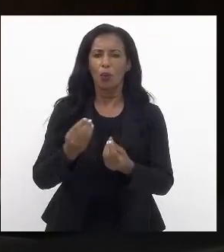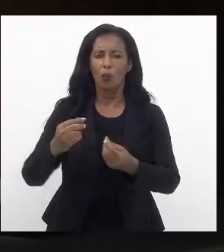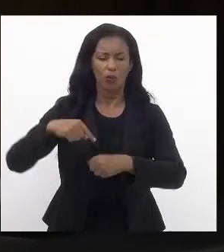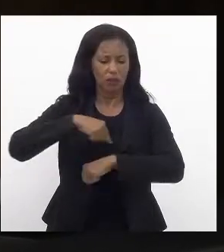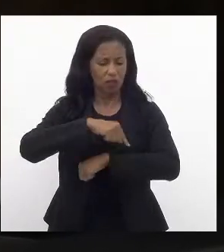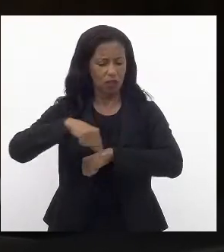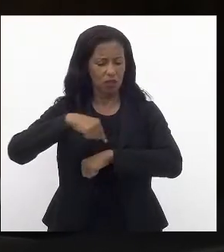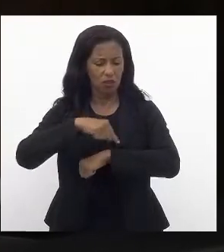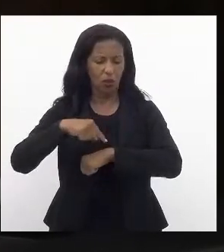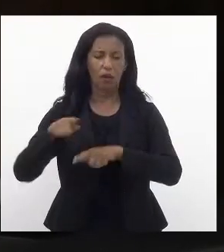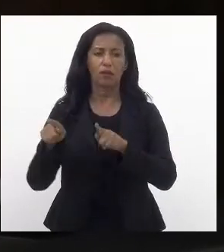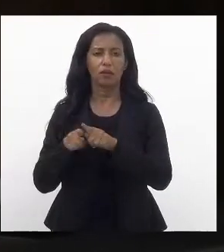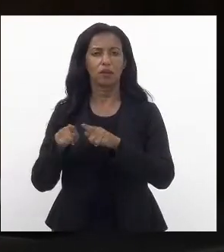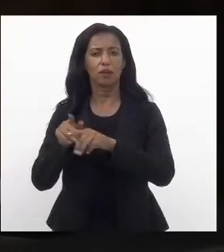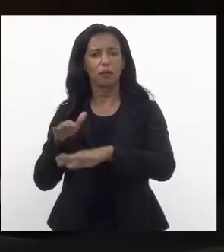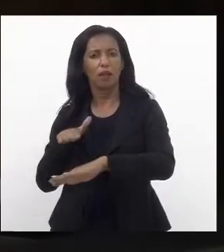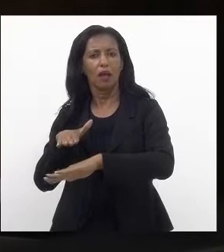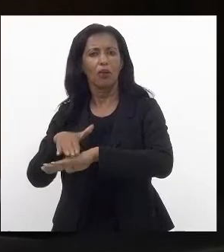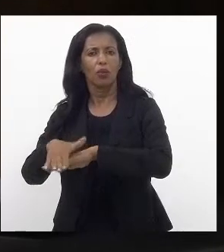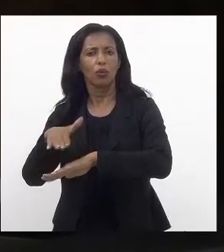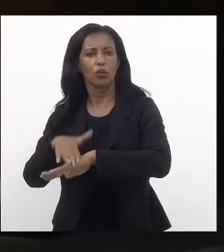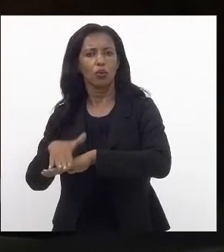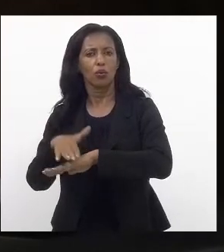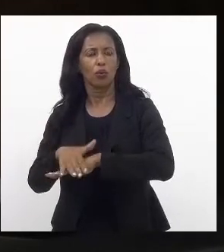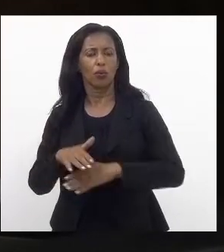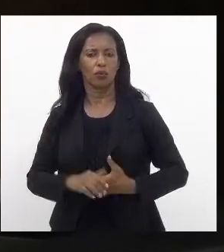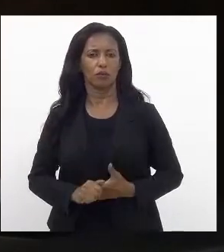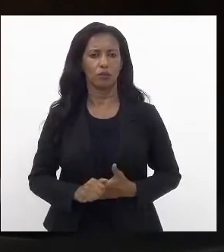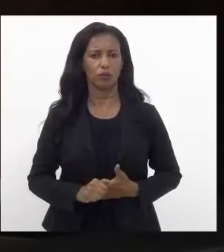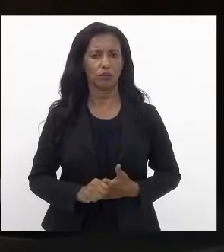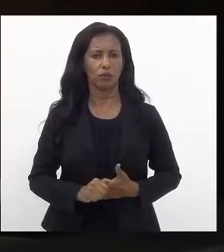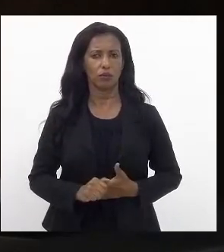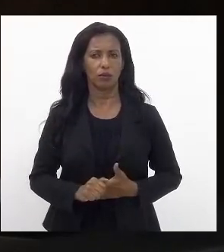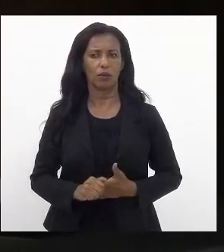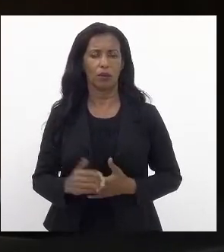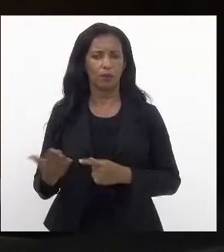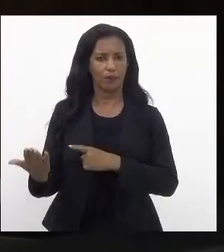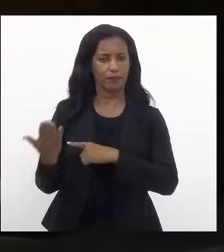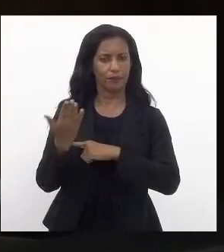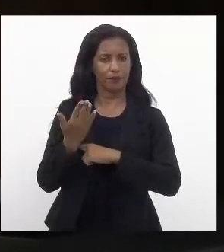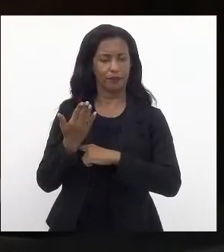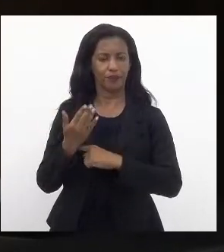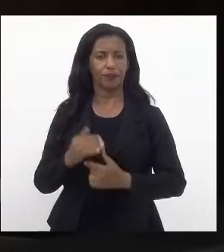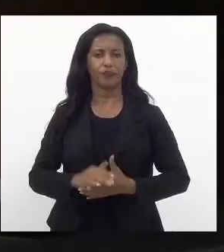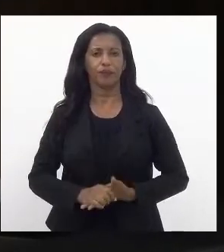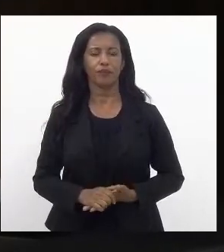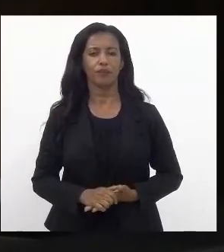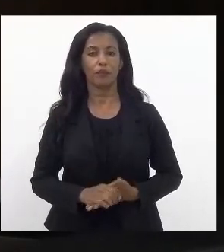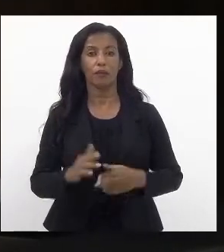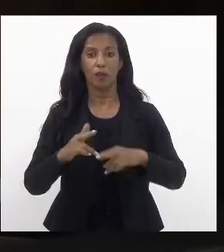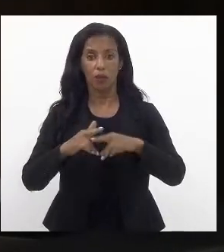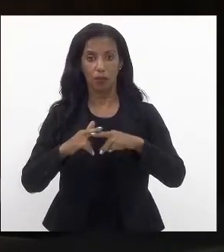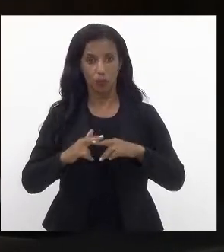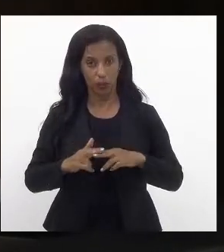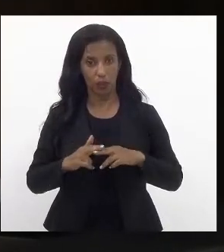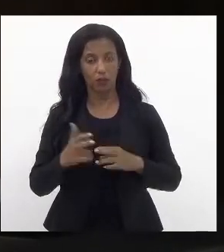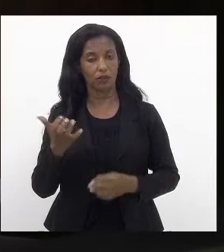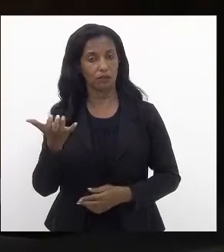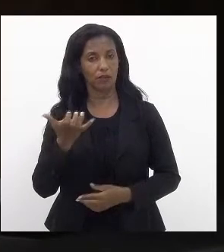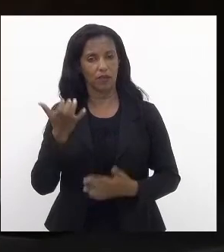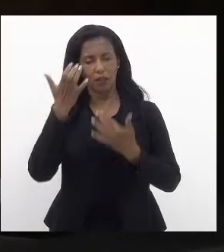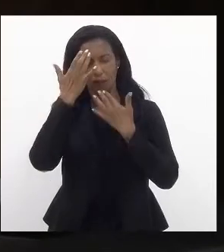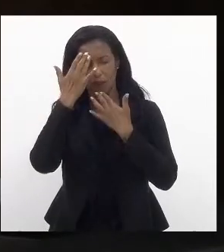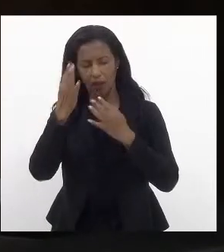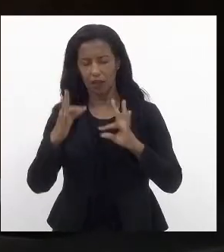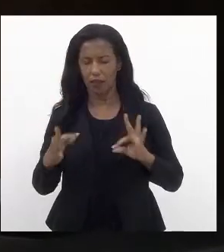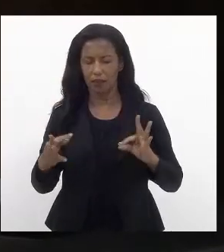horas en las noches para lograr lo que hicimos en el consulado general. Por eso quiero agradecer a